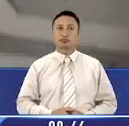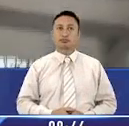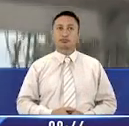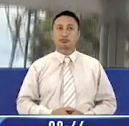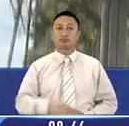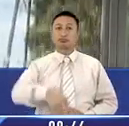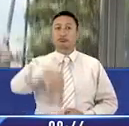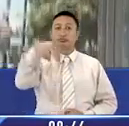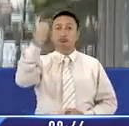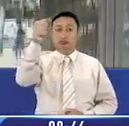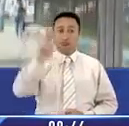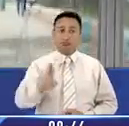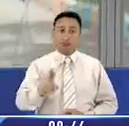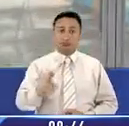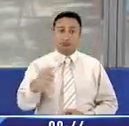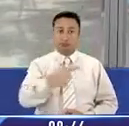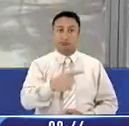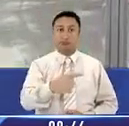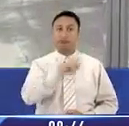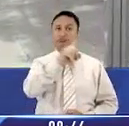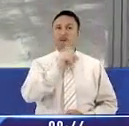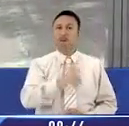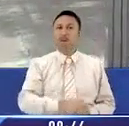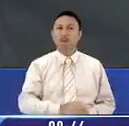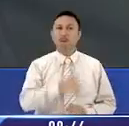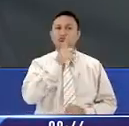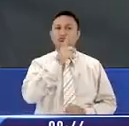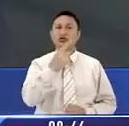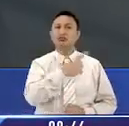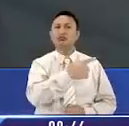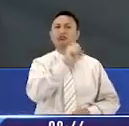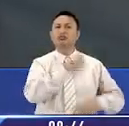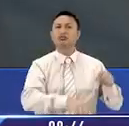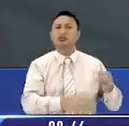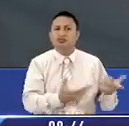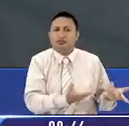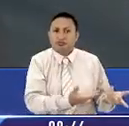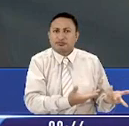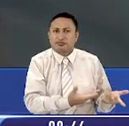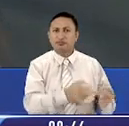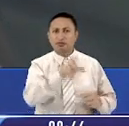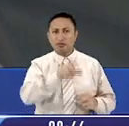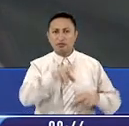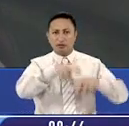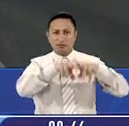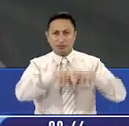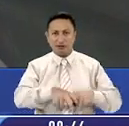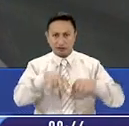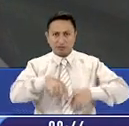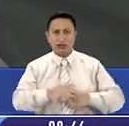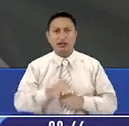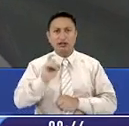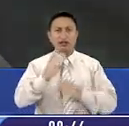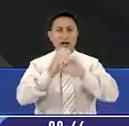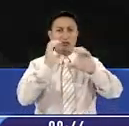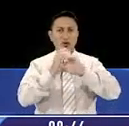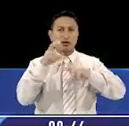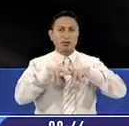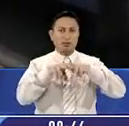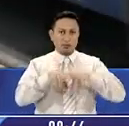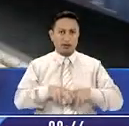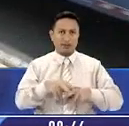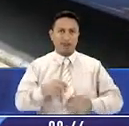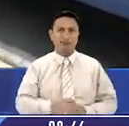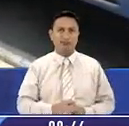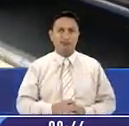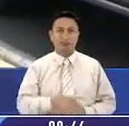este a oeste. ¿Quiénes son los que destruyen estos sitios útiles para la gente de a pie que necesita viajar en autobús? Mire, ahí